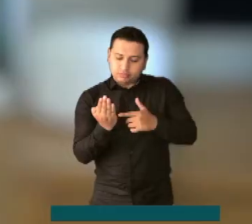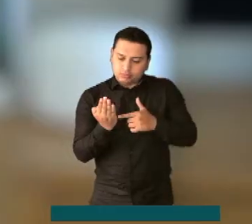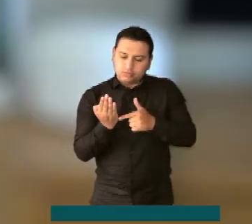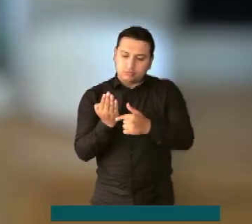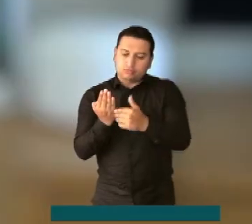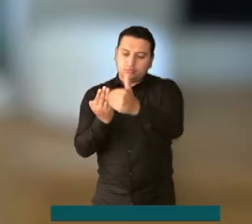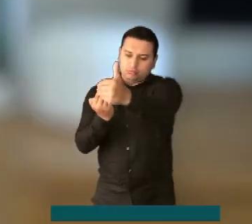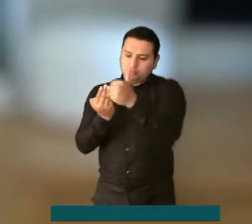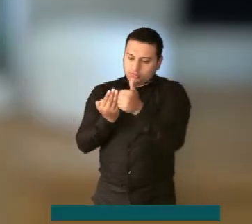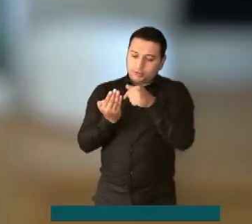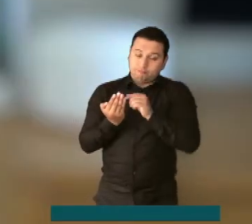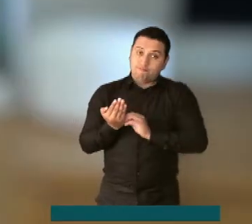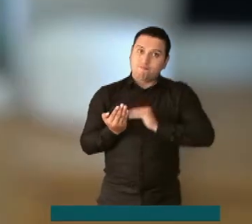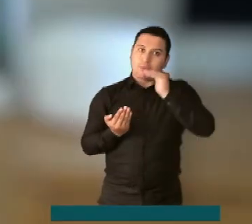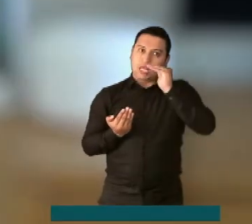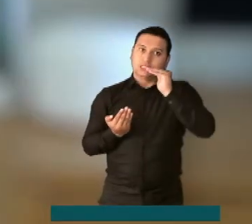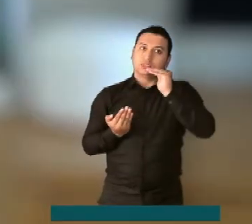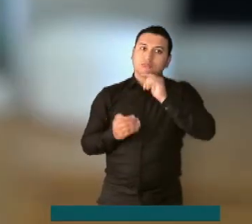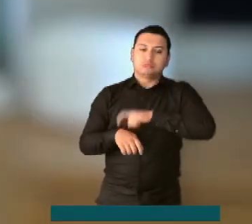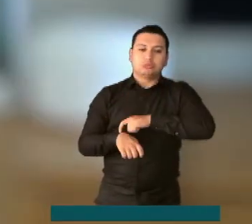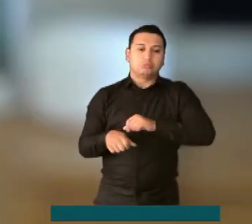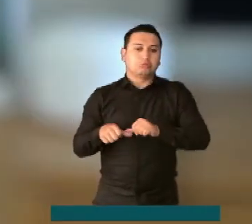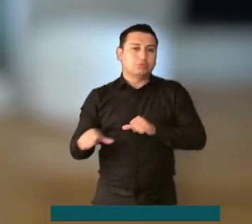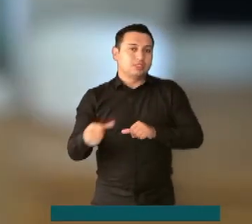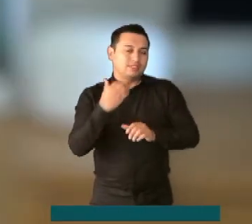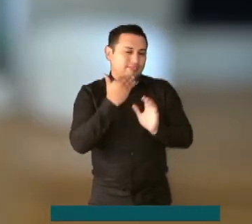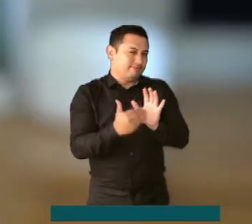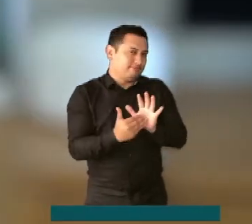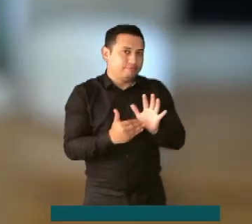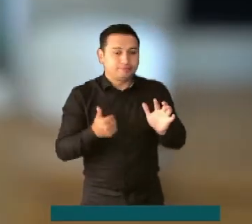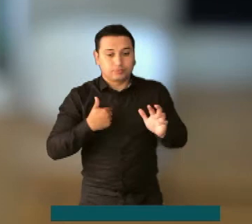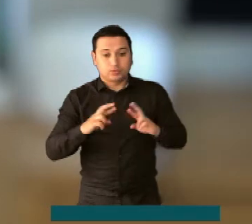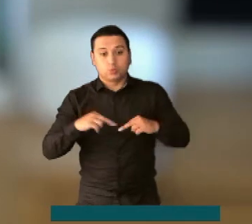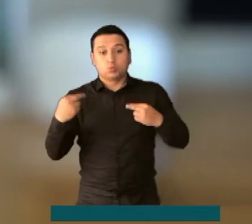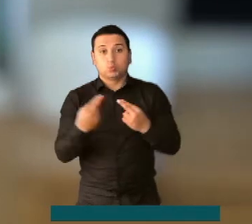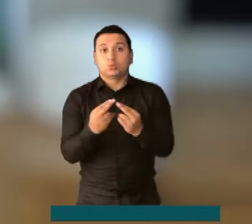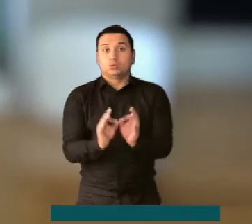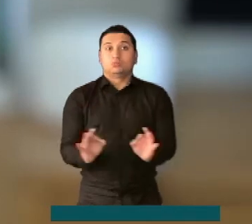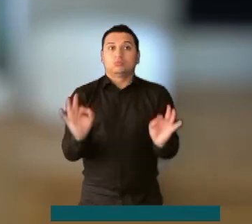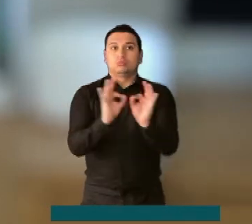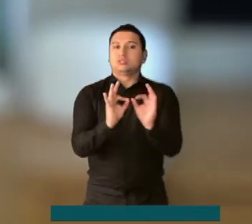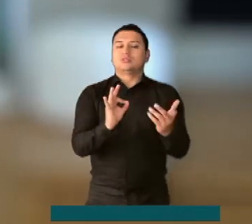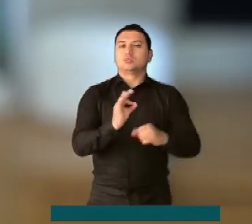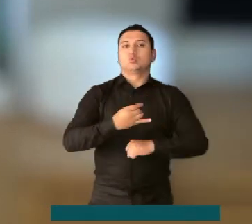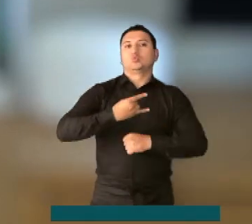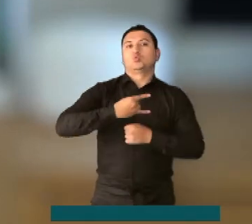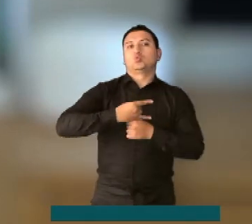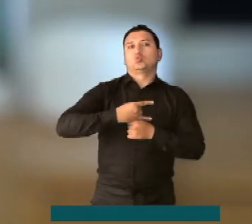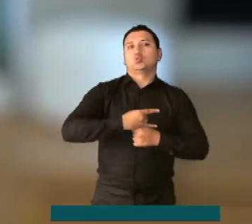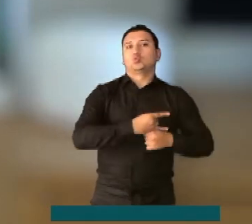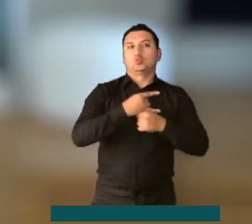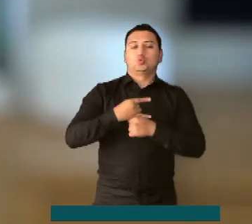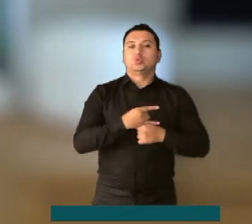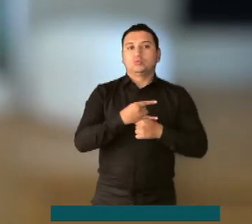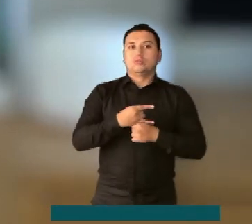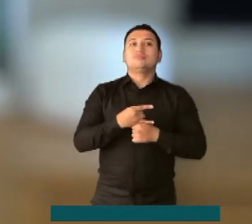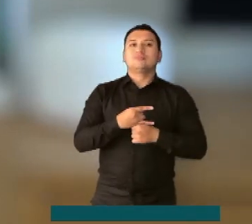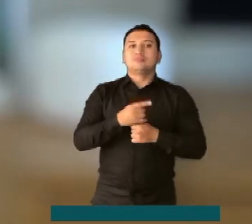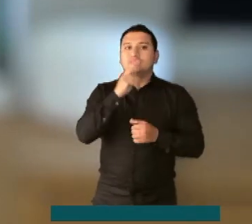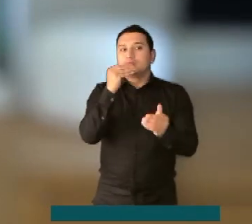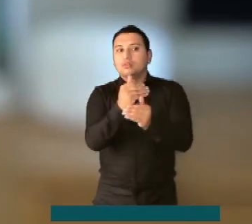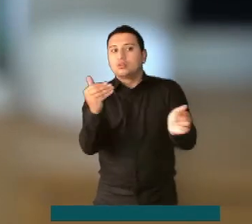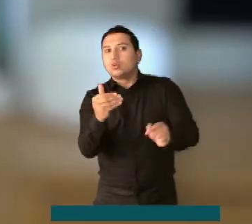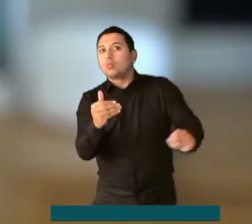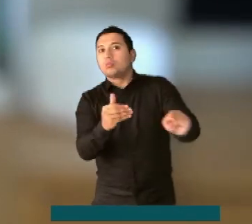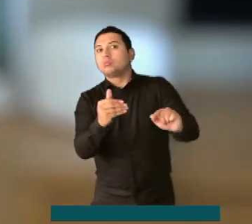Puede elegir priorizar el ancho de banda para un dispositivo por un tiempo determinado. Por ejemplo, si tiene una reunión muy importante en Zoom y no quiere que le